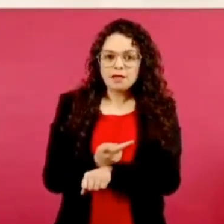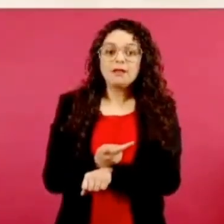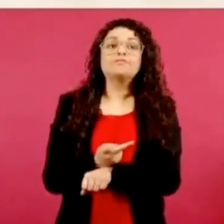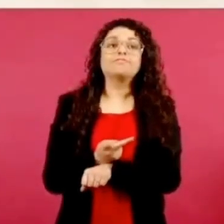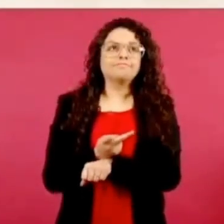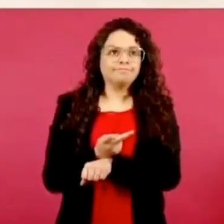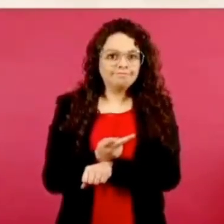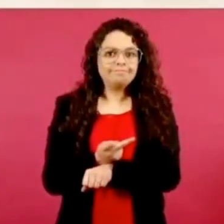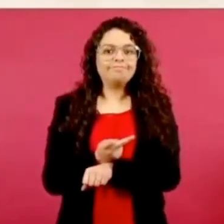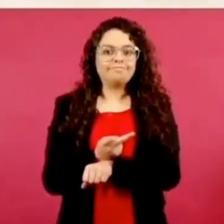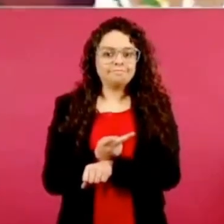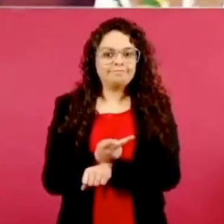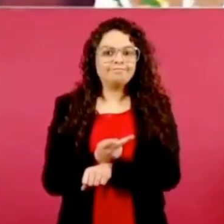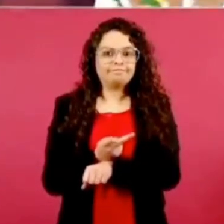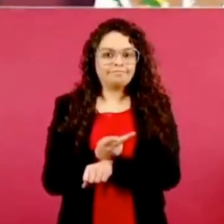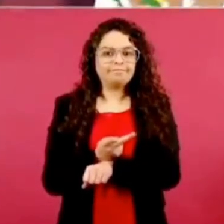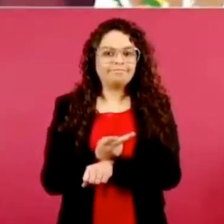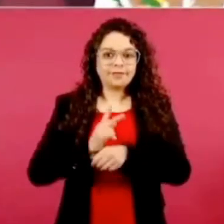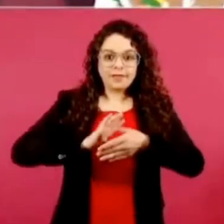la transformación,